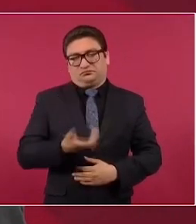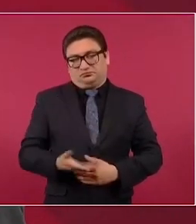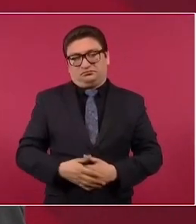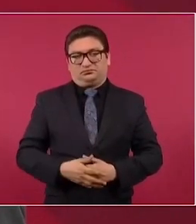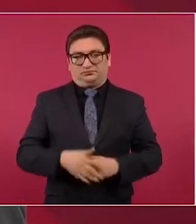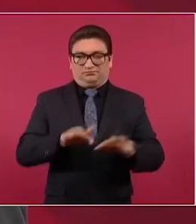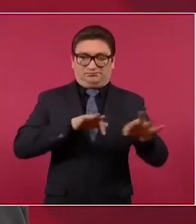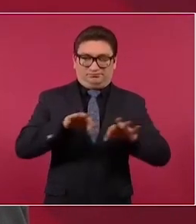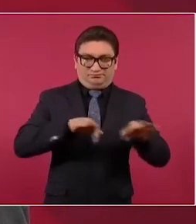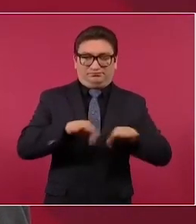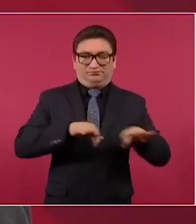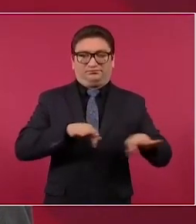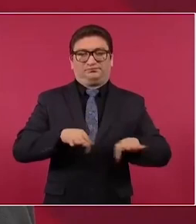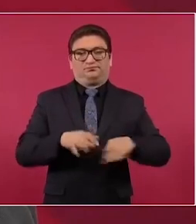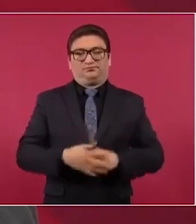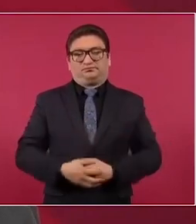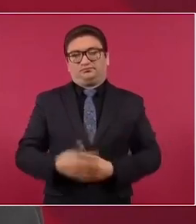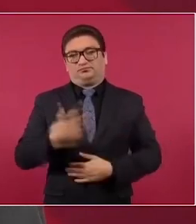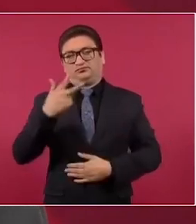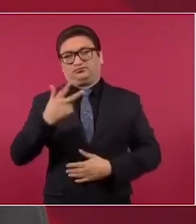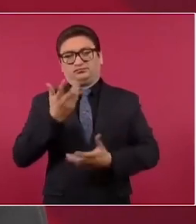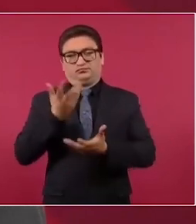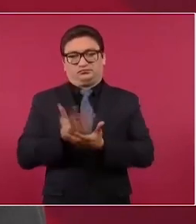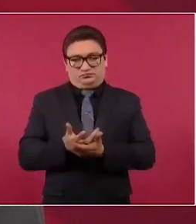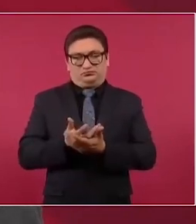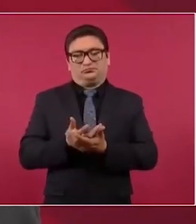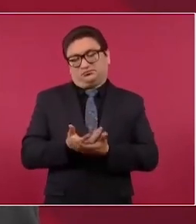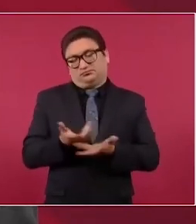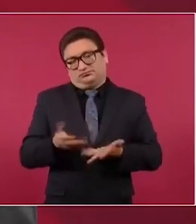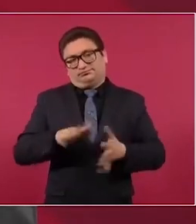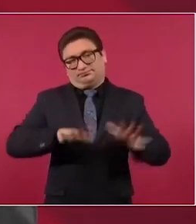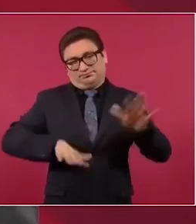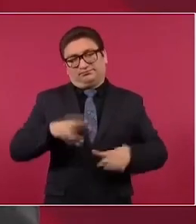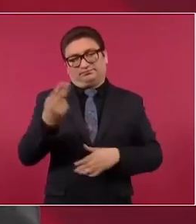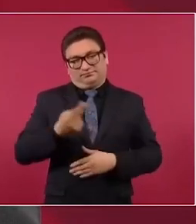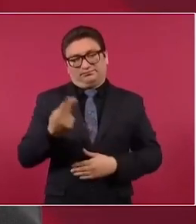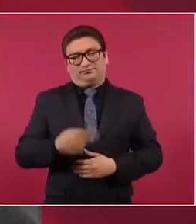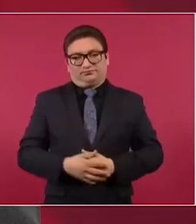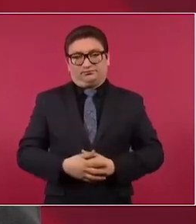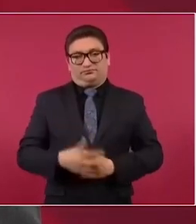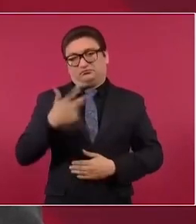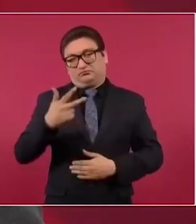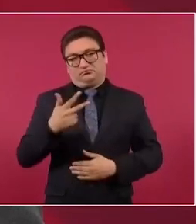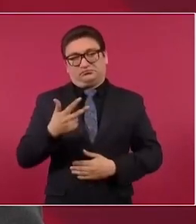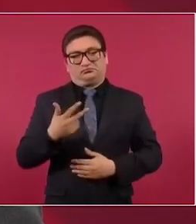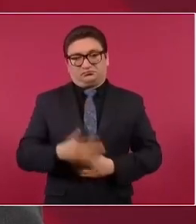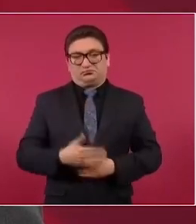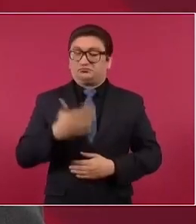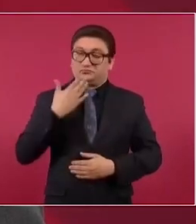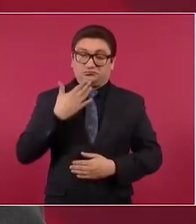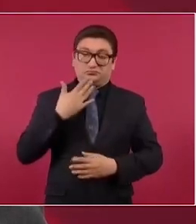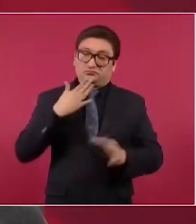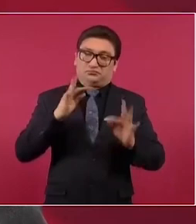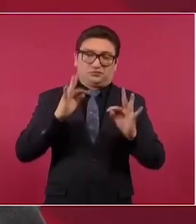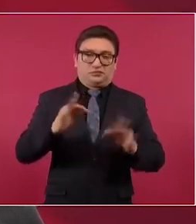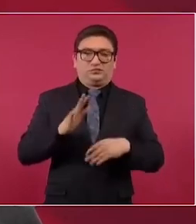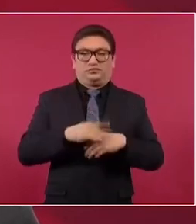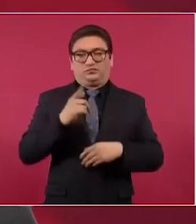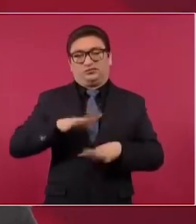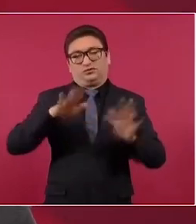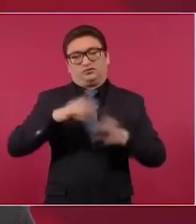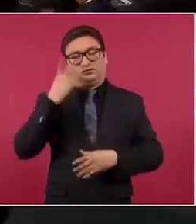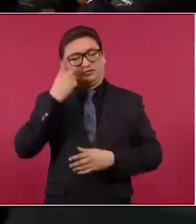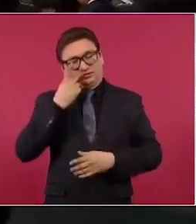de trabajo y 8 de descanso, que a veces pues son 8 y que son muy buenas porque el sueño